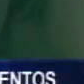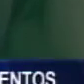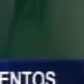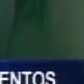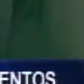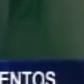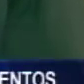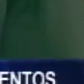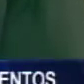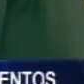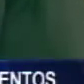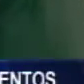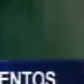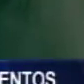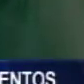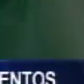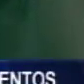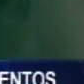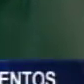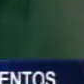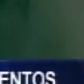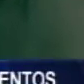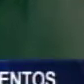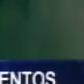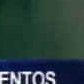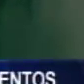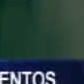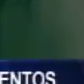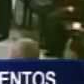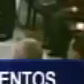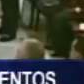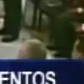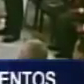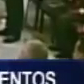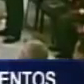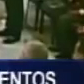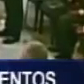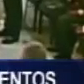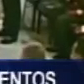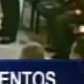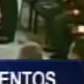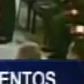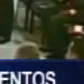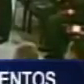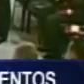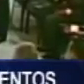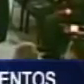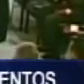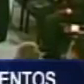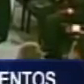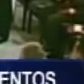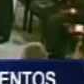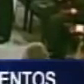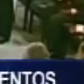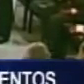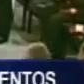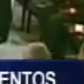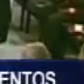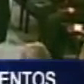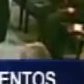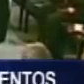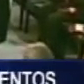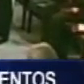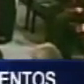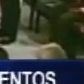bancario venezolano, a la vez que se manifestó estar de acuerdo con extender el plazo para la aplicación de la reconversión monetaria.